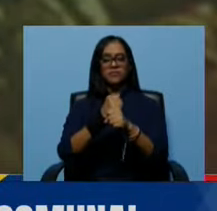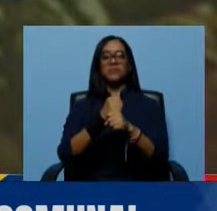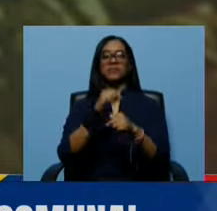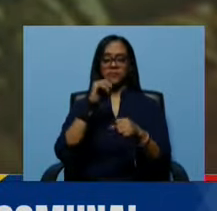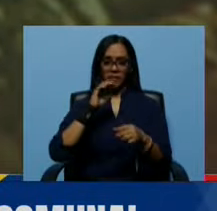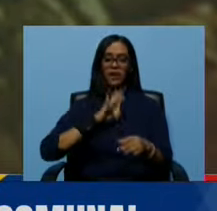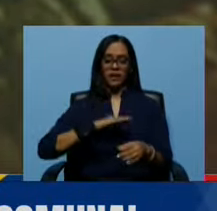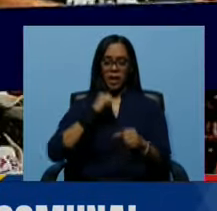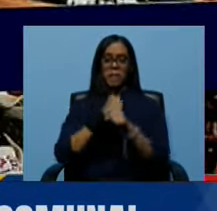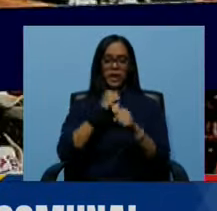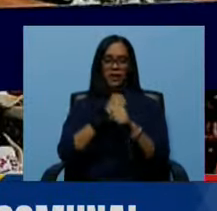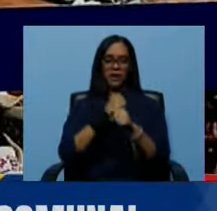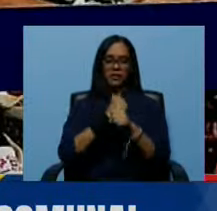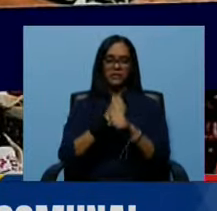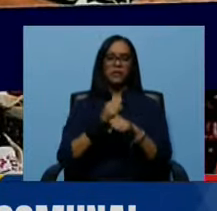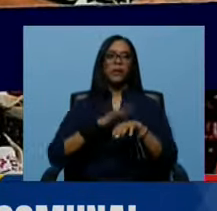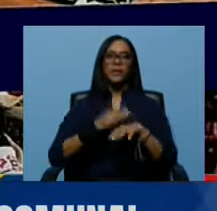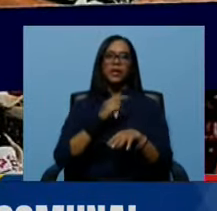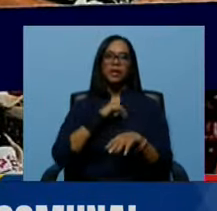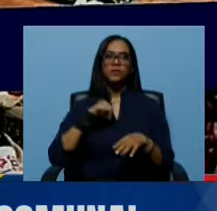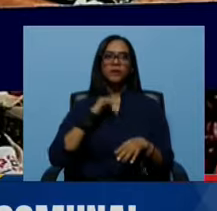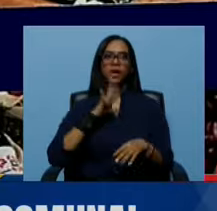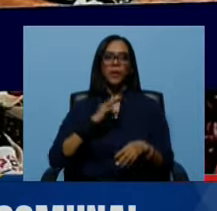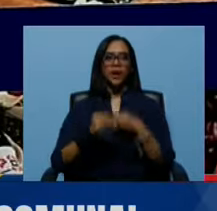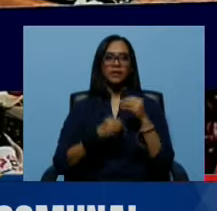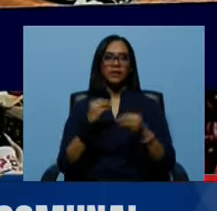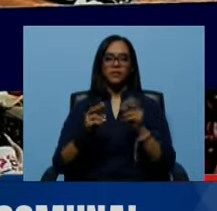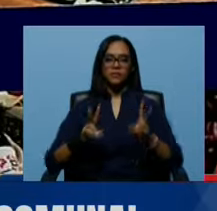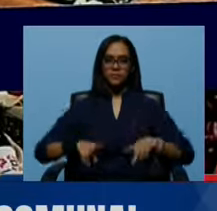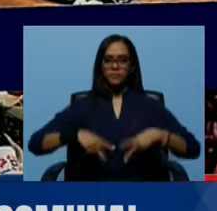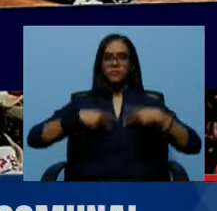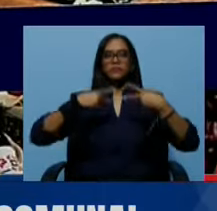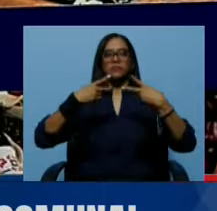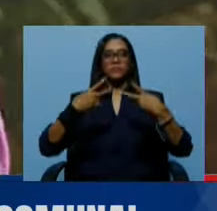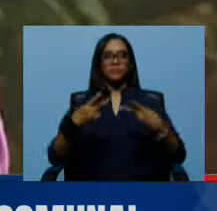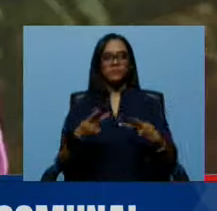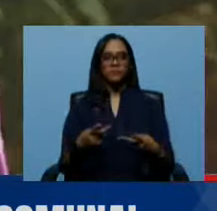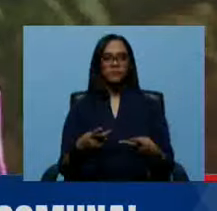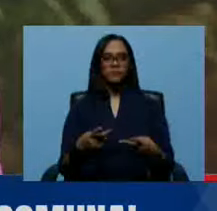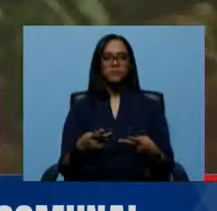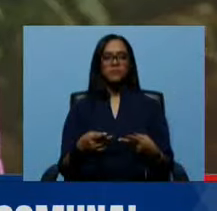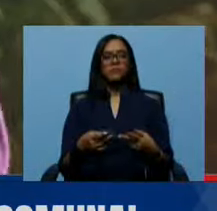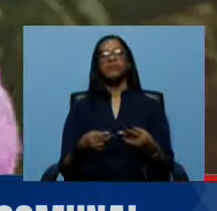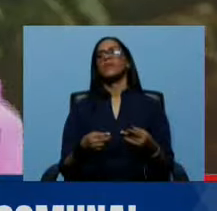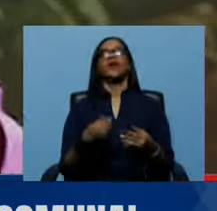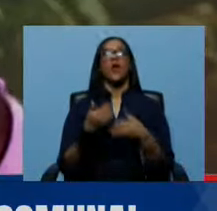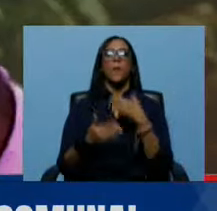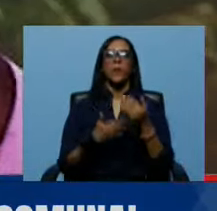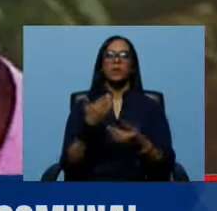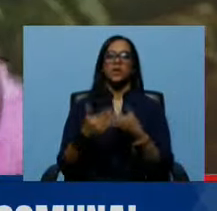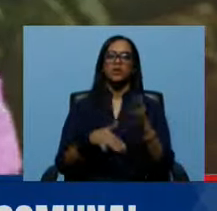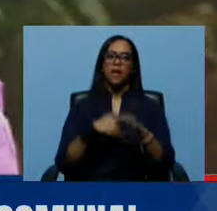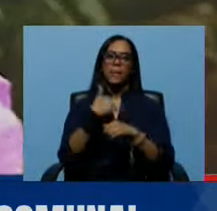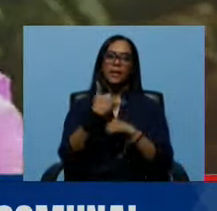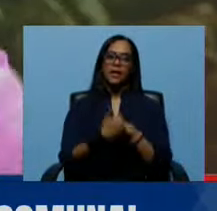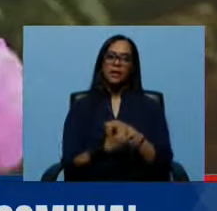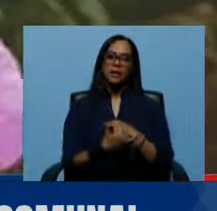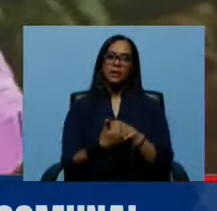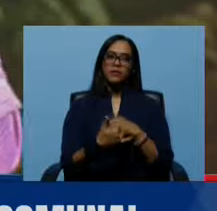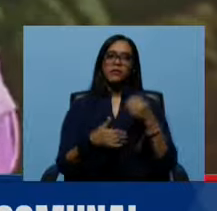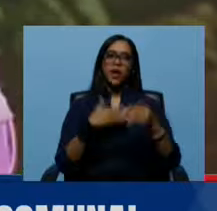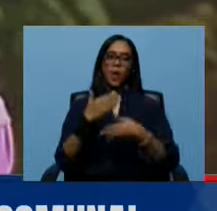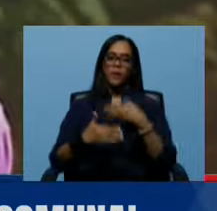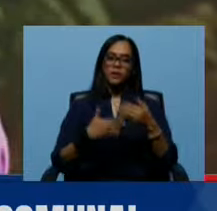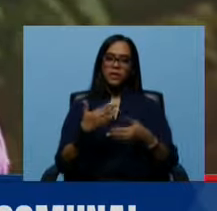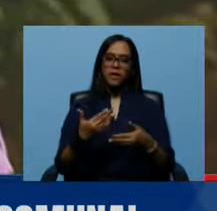trabajando, porque nosotros estamos haciendo una reingeniería completa de los procesos de planificación, de los